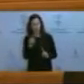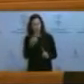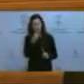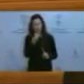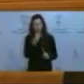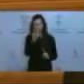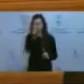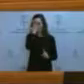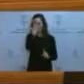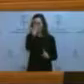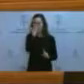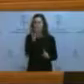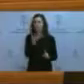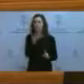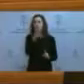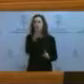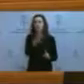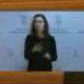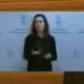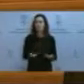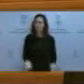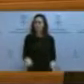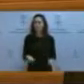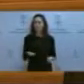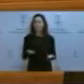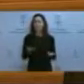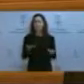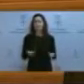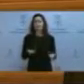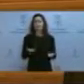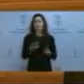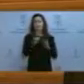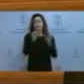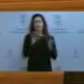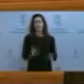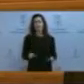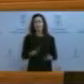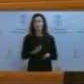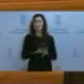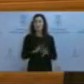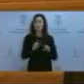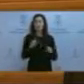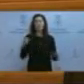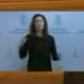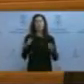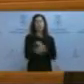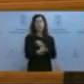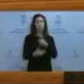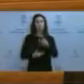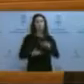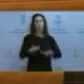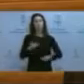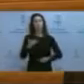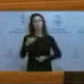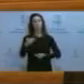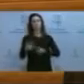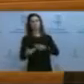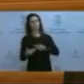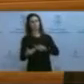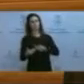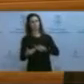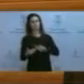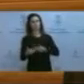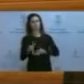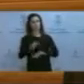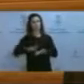bochorno por cómo se hizo aquello y cómo se intentó inferir y cómo se intentó interferir en aquel proceso. Si todo aquello se